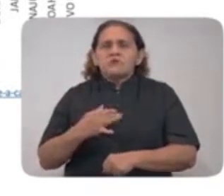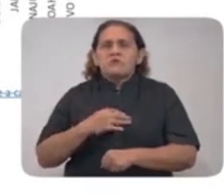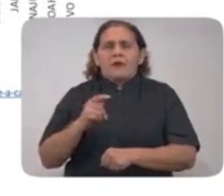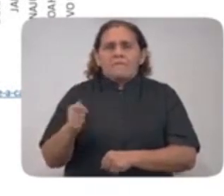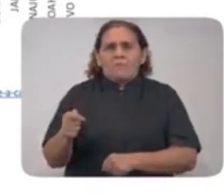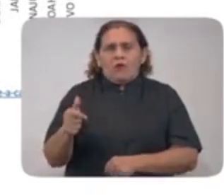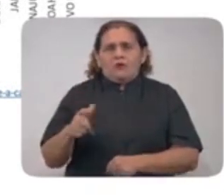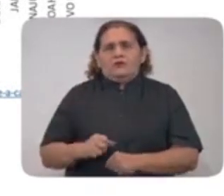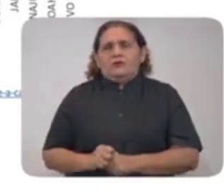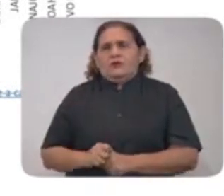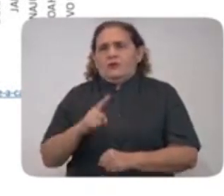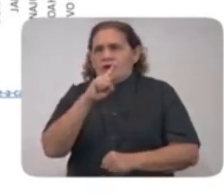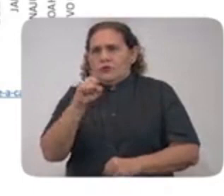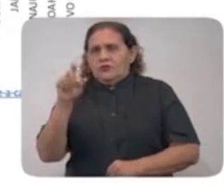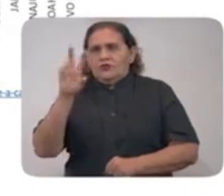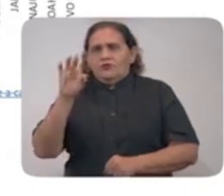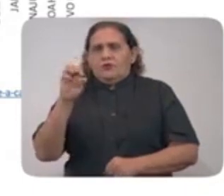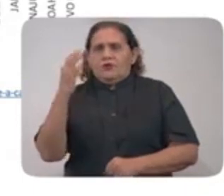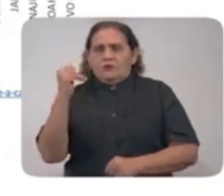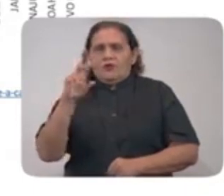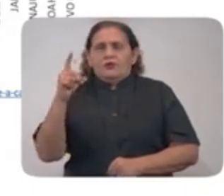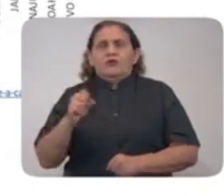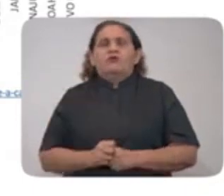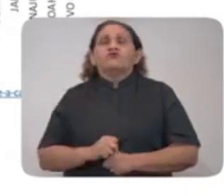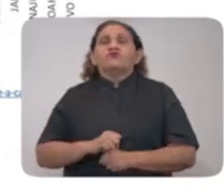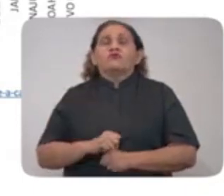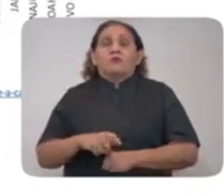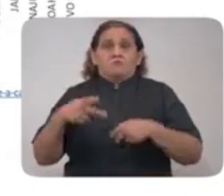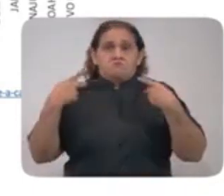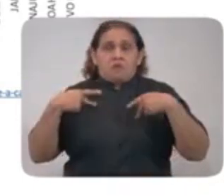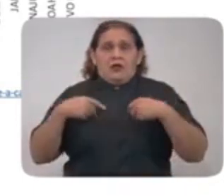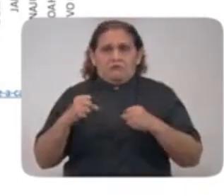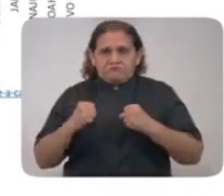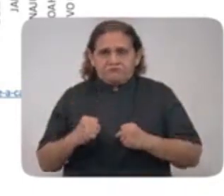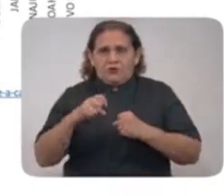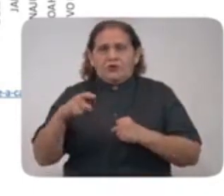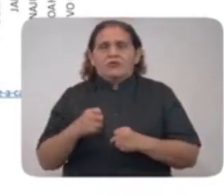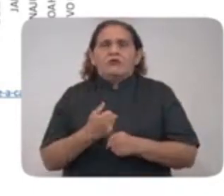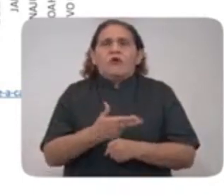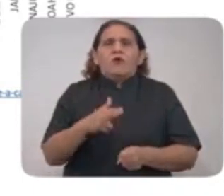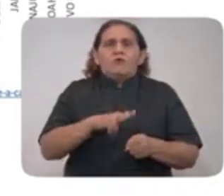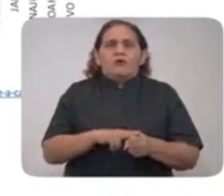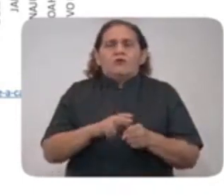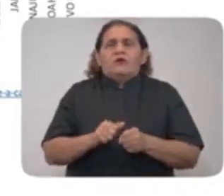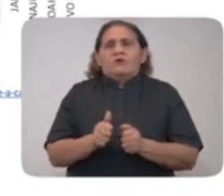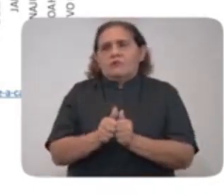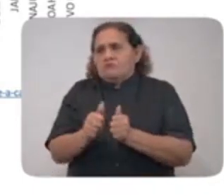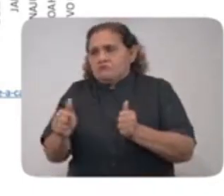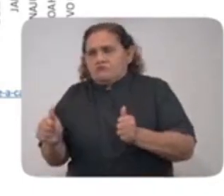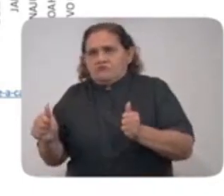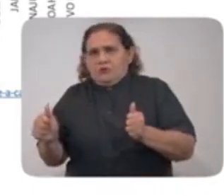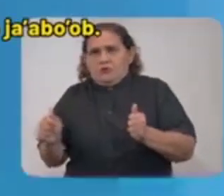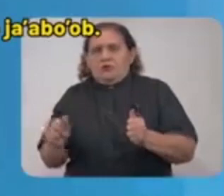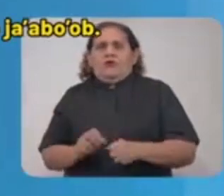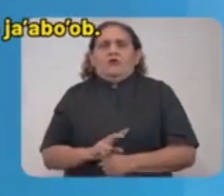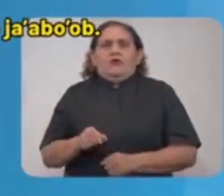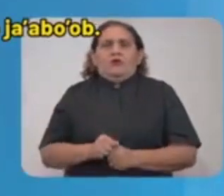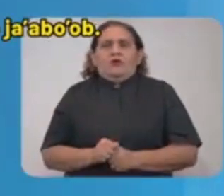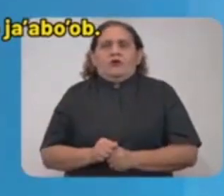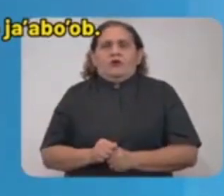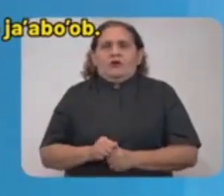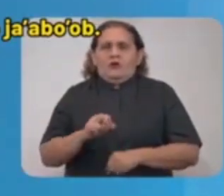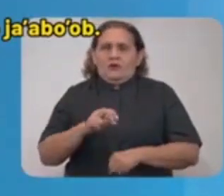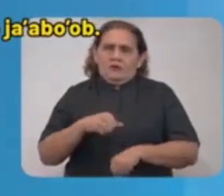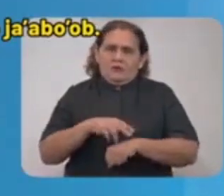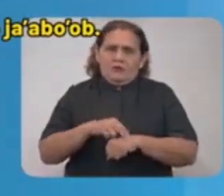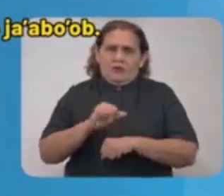leves. 149 de los casos confirmados están hospitalizados y en aislamiento total. El rango de